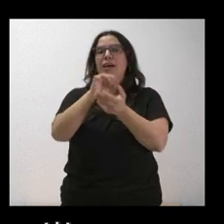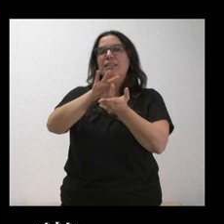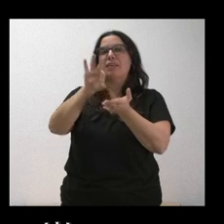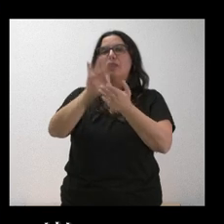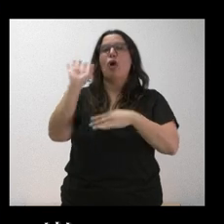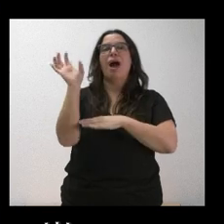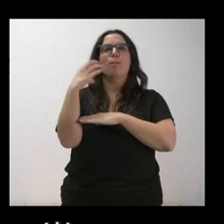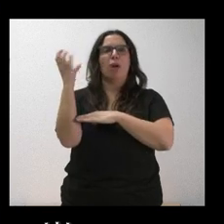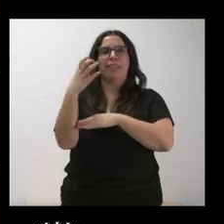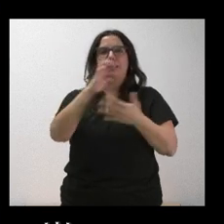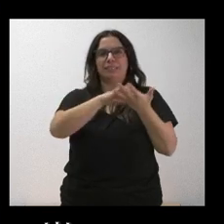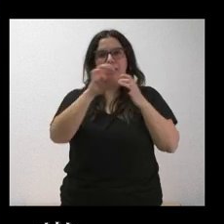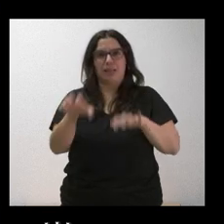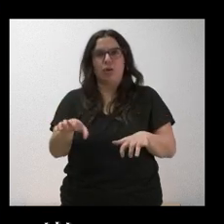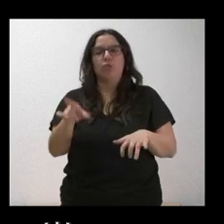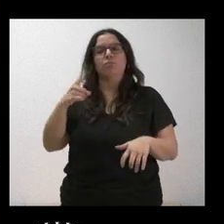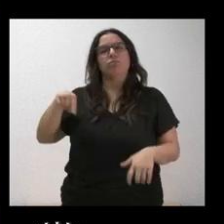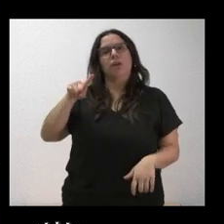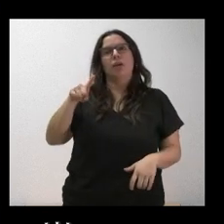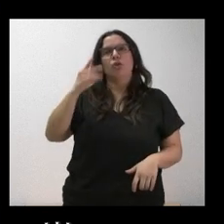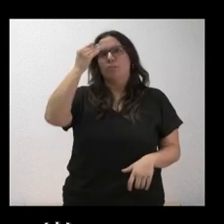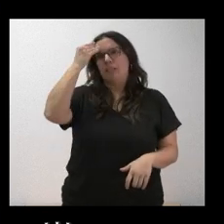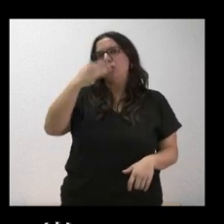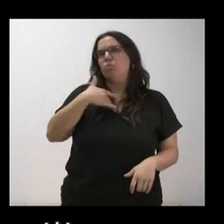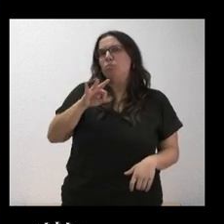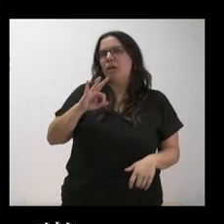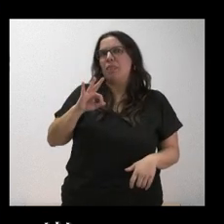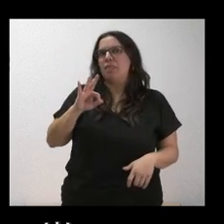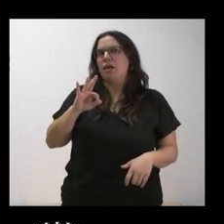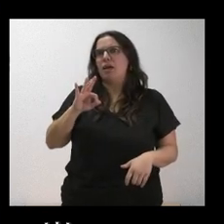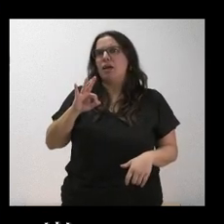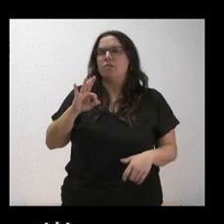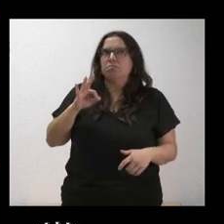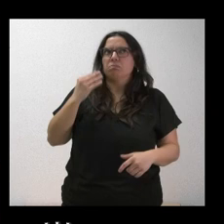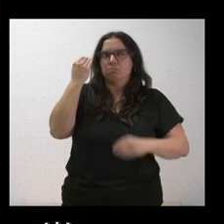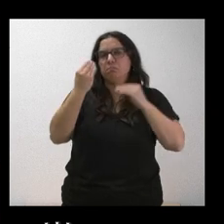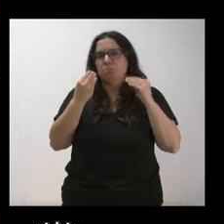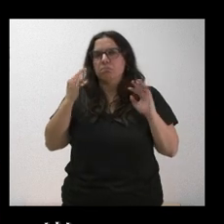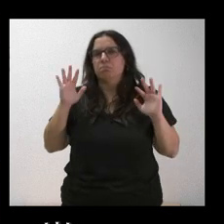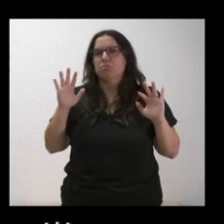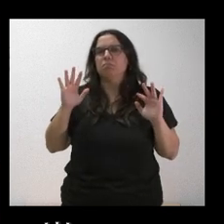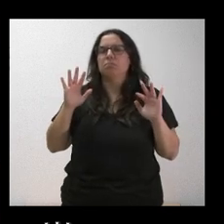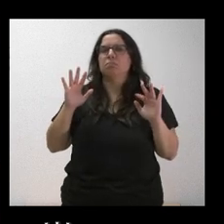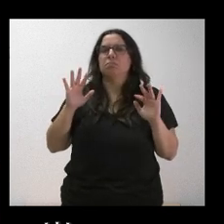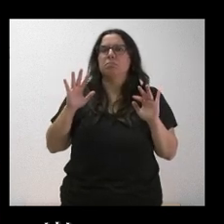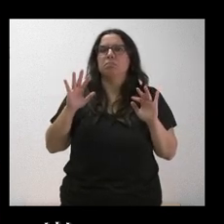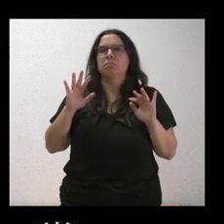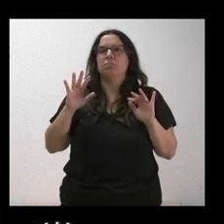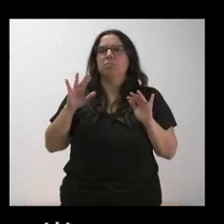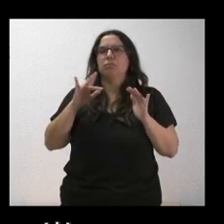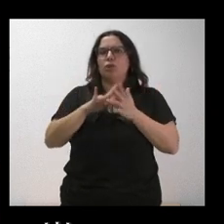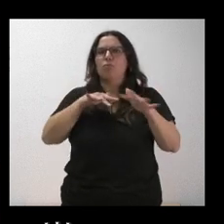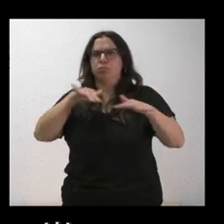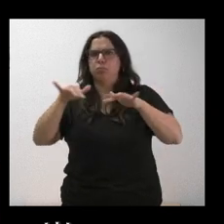Castilla y león están planteando incluso la posibilidad de o barajando la posibilidad de de ir a nuevas